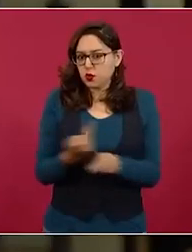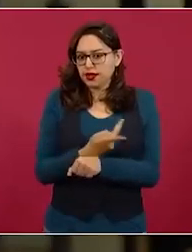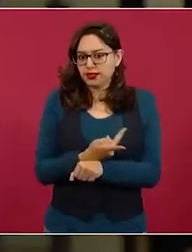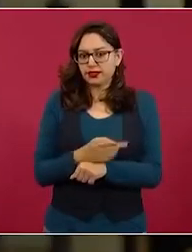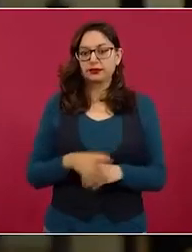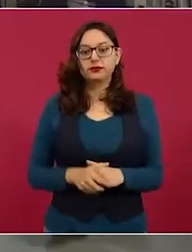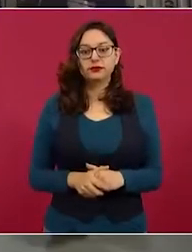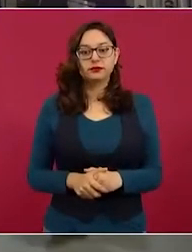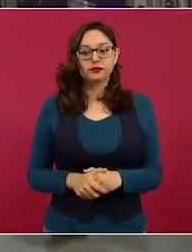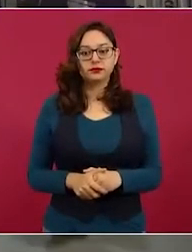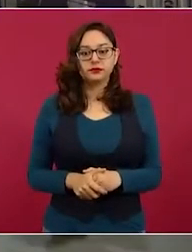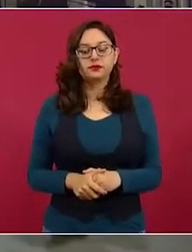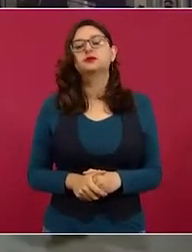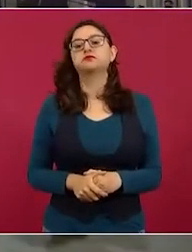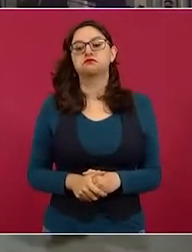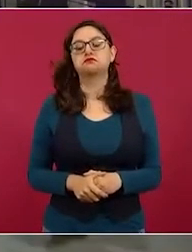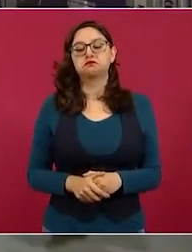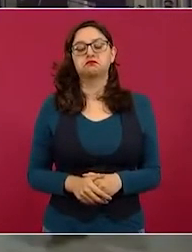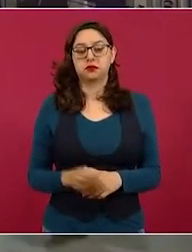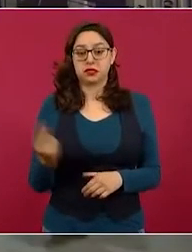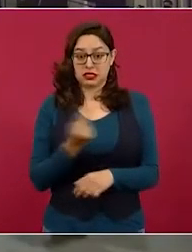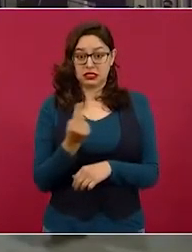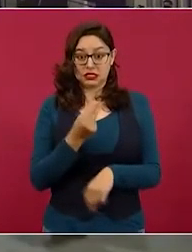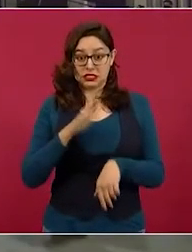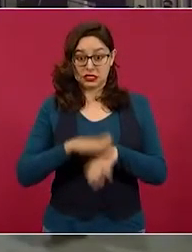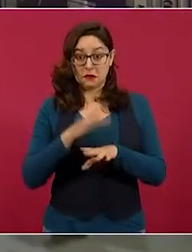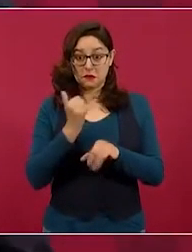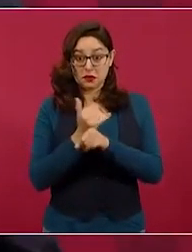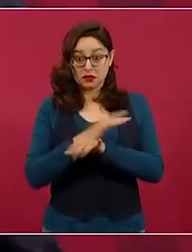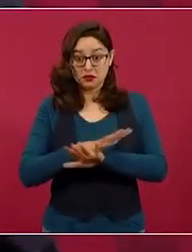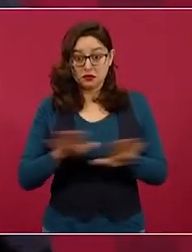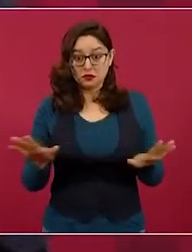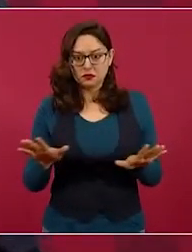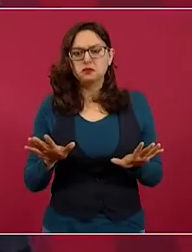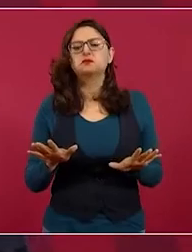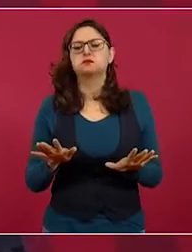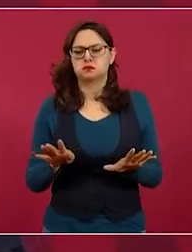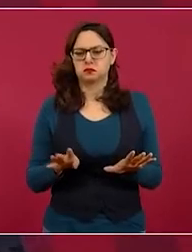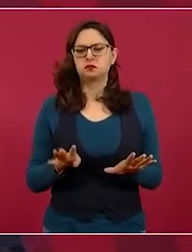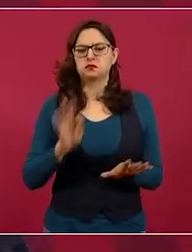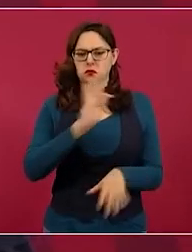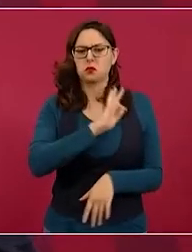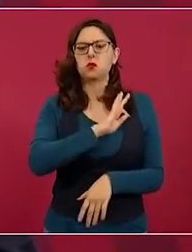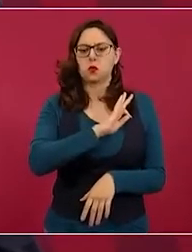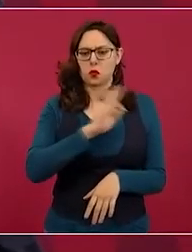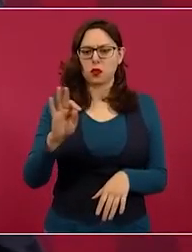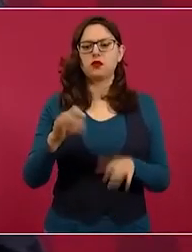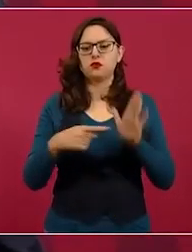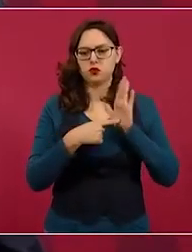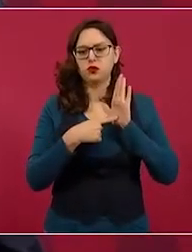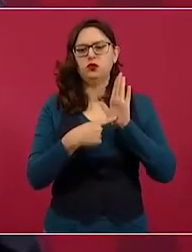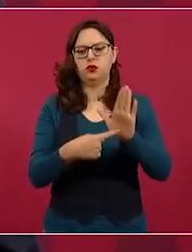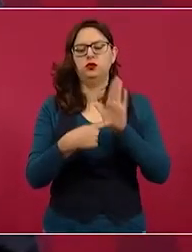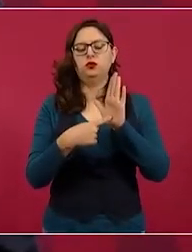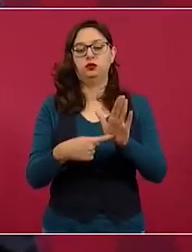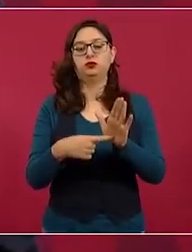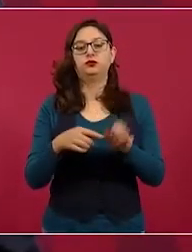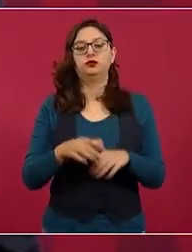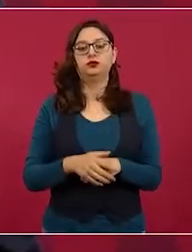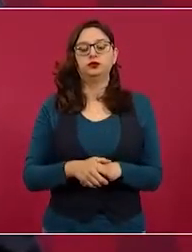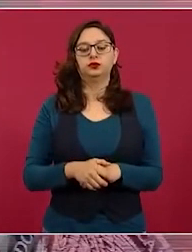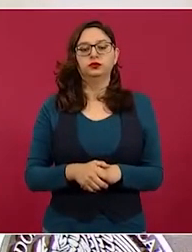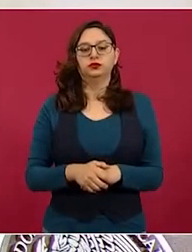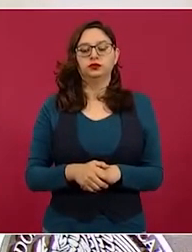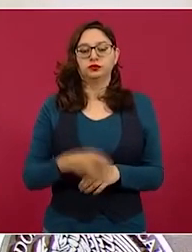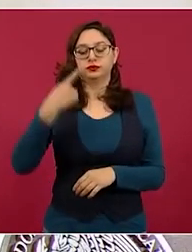Pues si hace falta más información, se va a dar a conocer. El martes va a